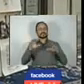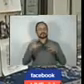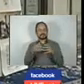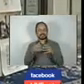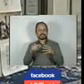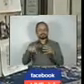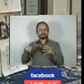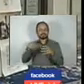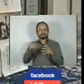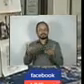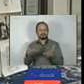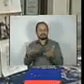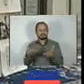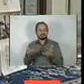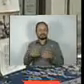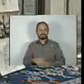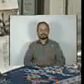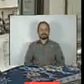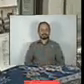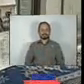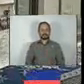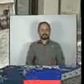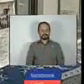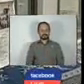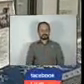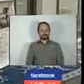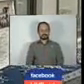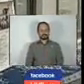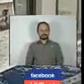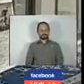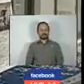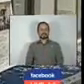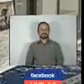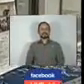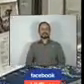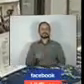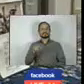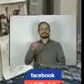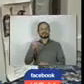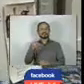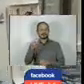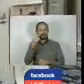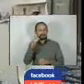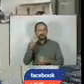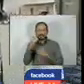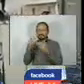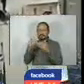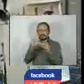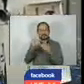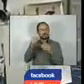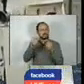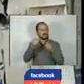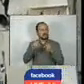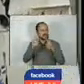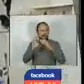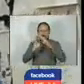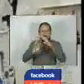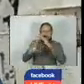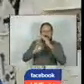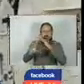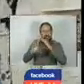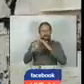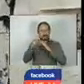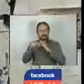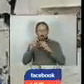divorcio en Michalacán, luego de estar constantemente a lo largo del propio planeo, viendo el fenómeno de la migración